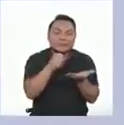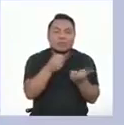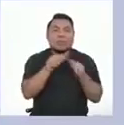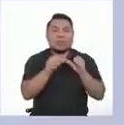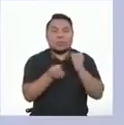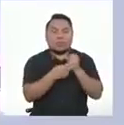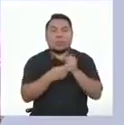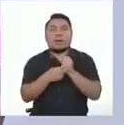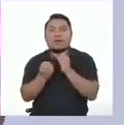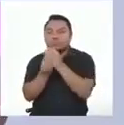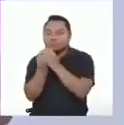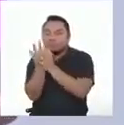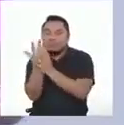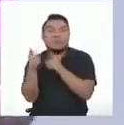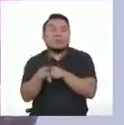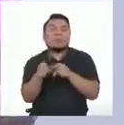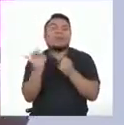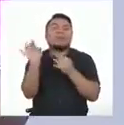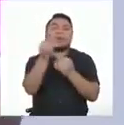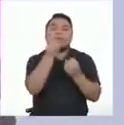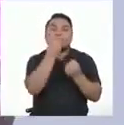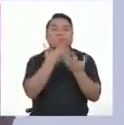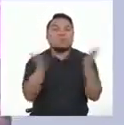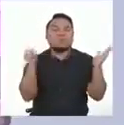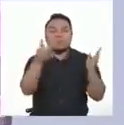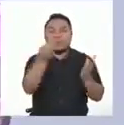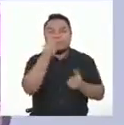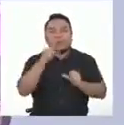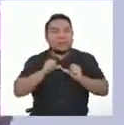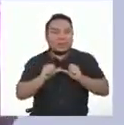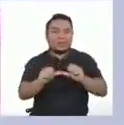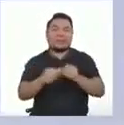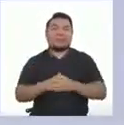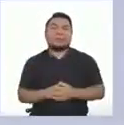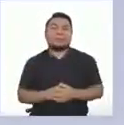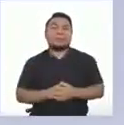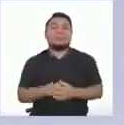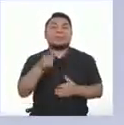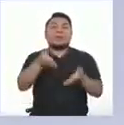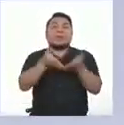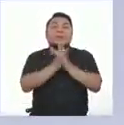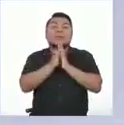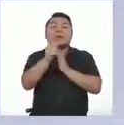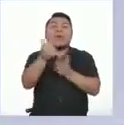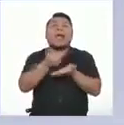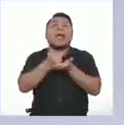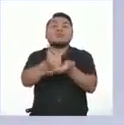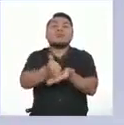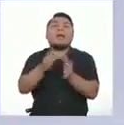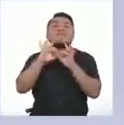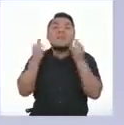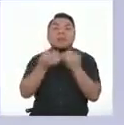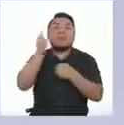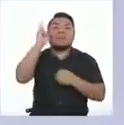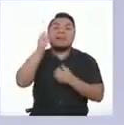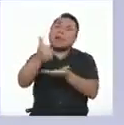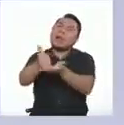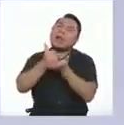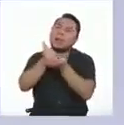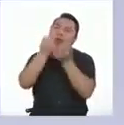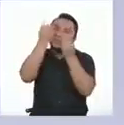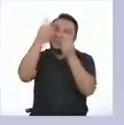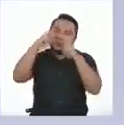los germinados o también de otros alimentos que consuman diariamente. Pidan ayuda a su familia y profesores para conseguir